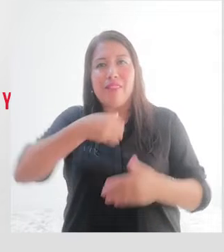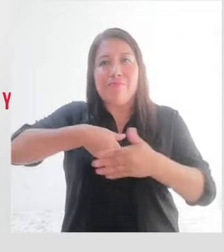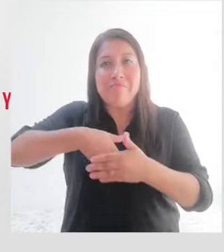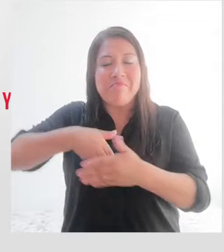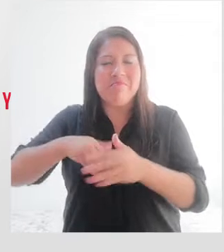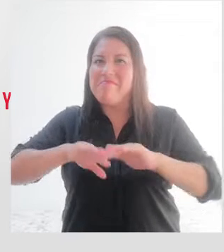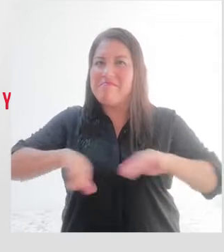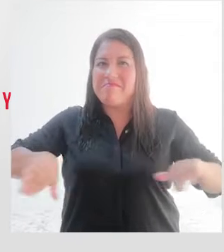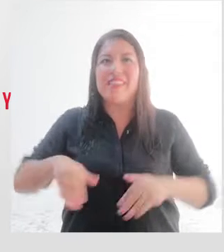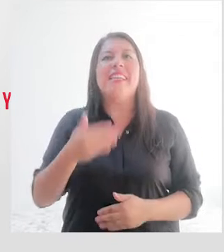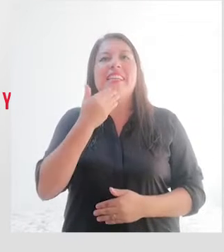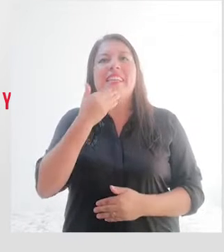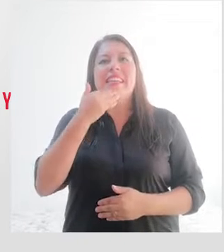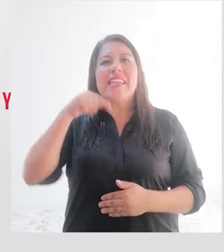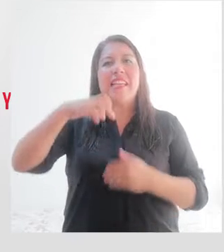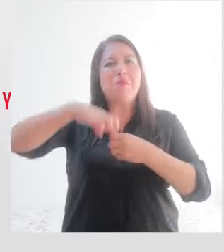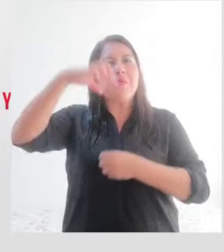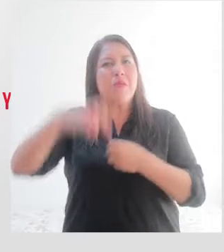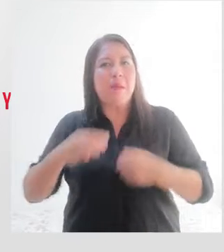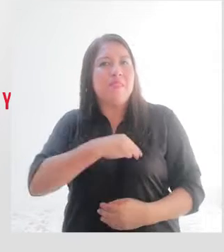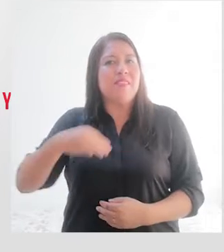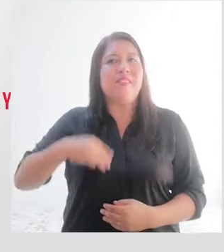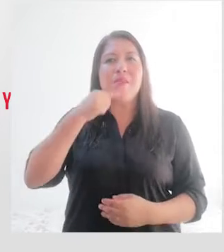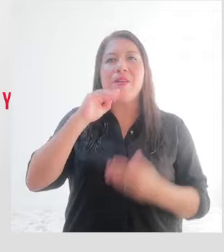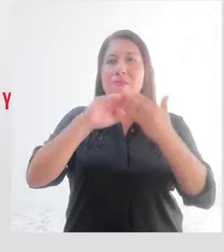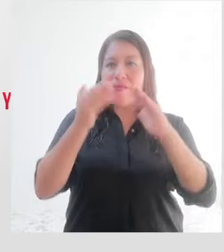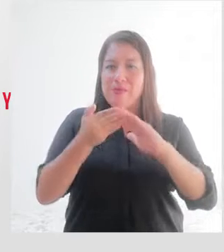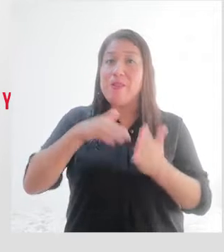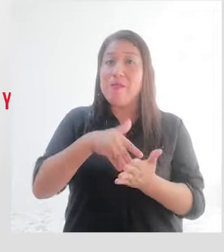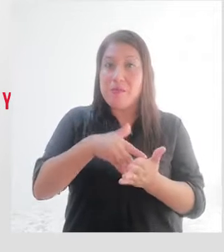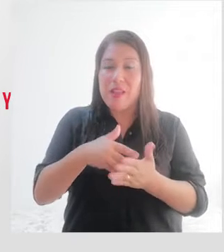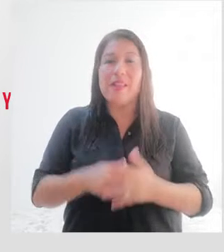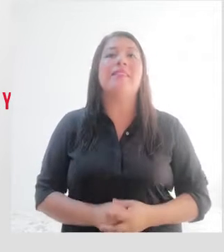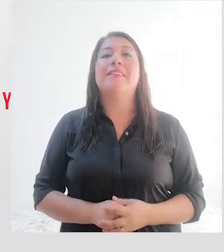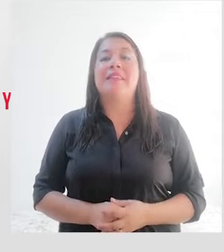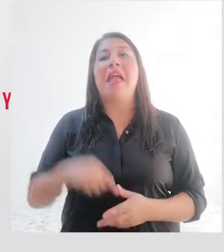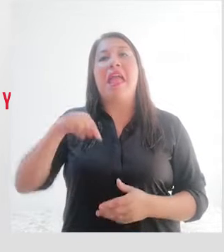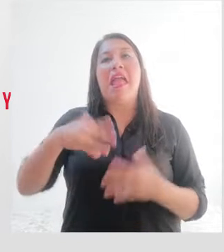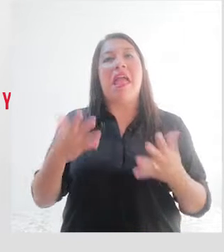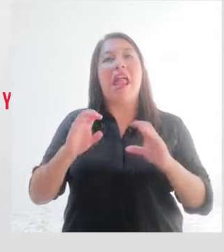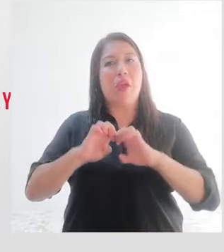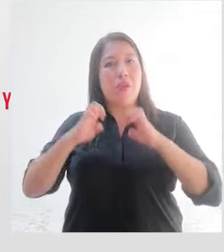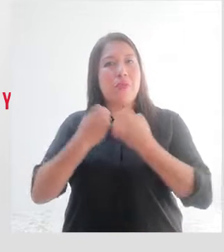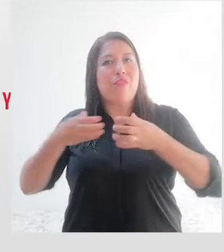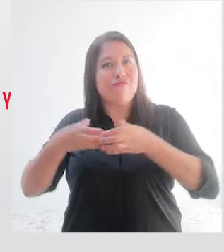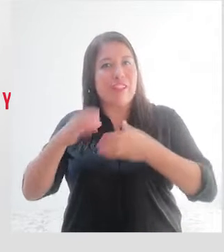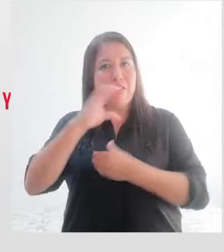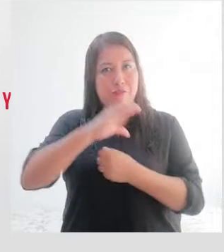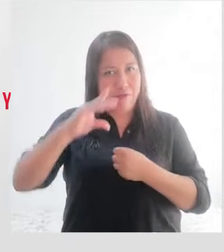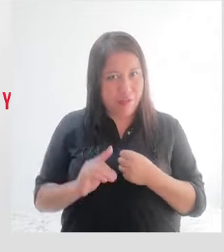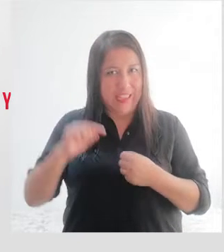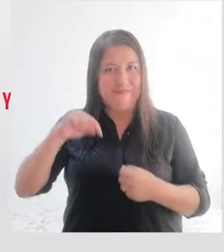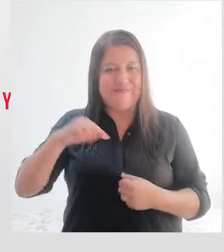Barreras, programa producido por el Ministerio de la Mujer y Poblaciones Vulnerables a través de la Unidad de Comunicaciones del